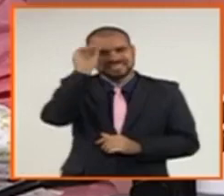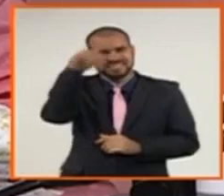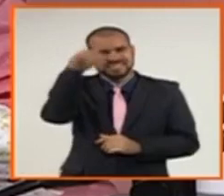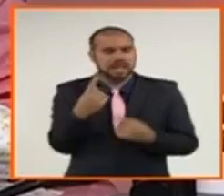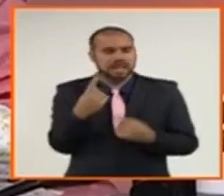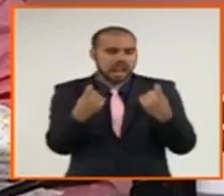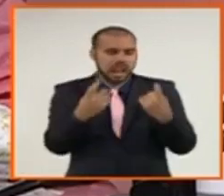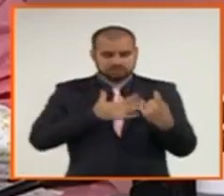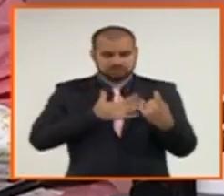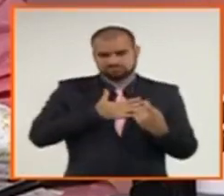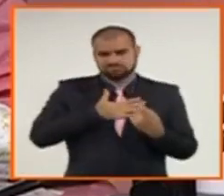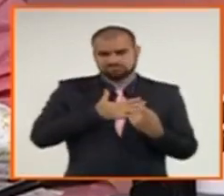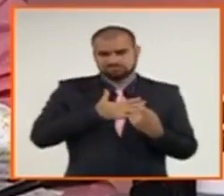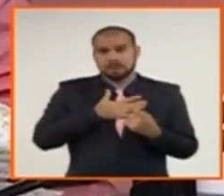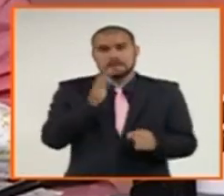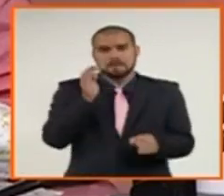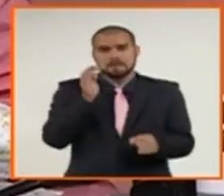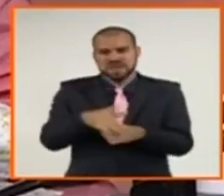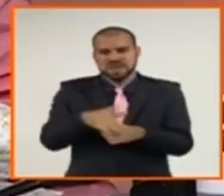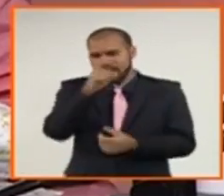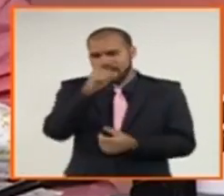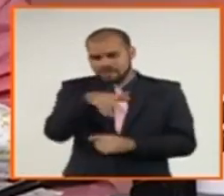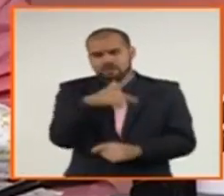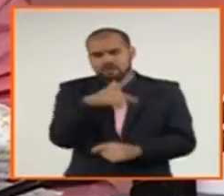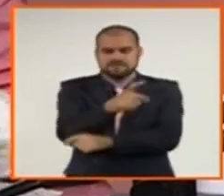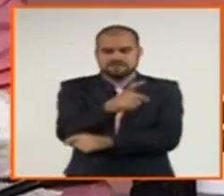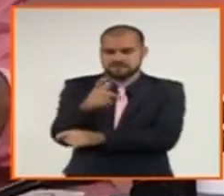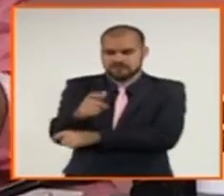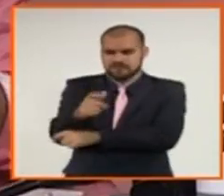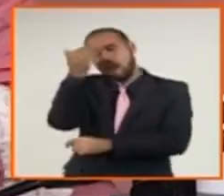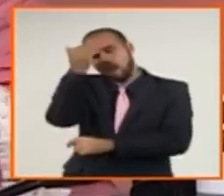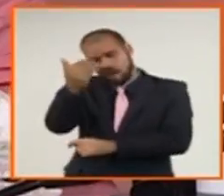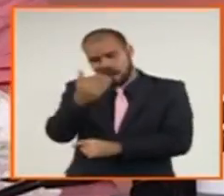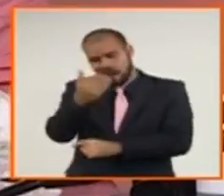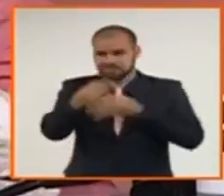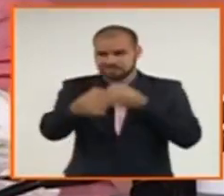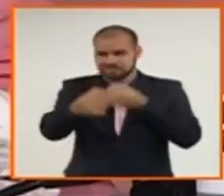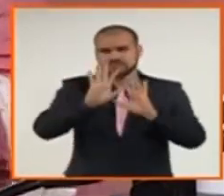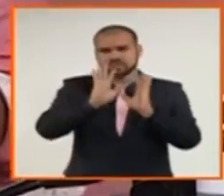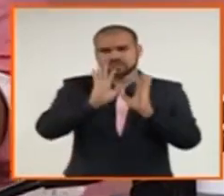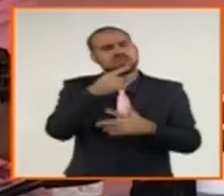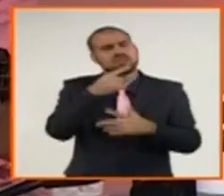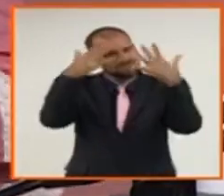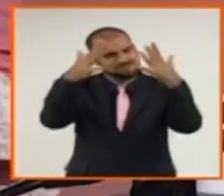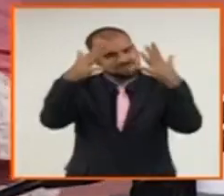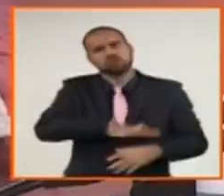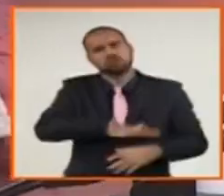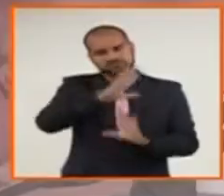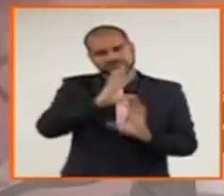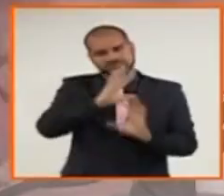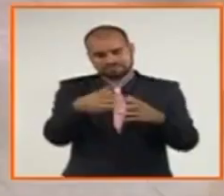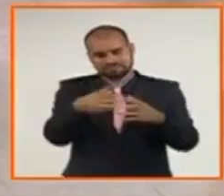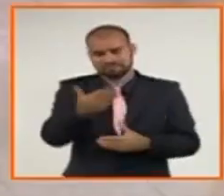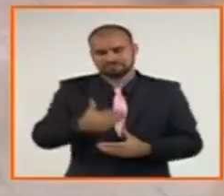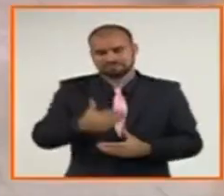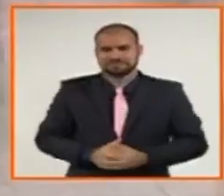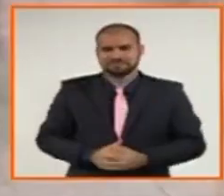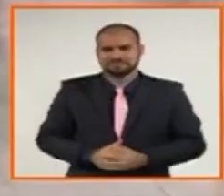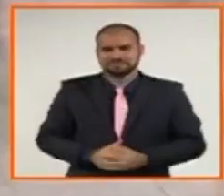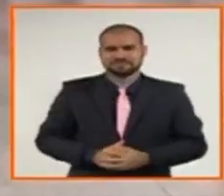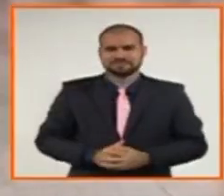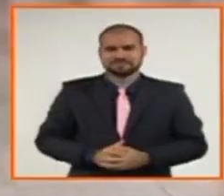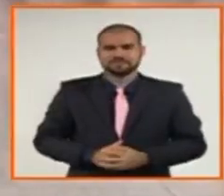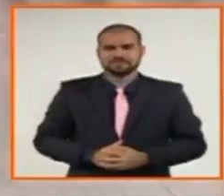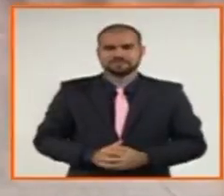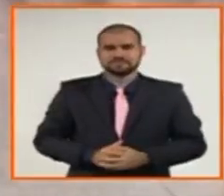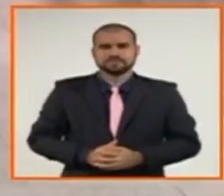a partir de la vacunación pediátrica. Gracias, doctora. Traslade de verdad la felicitación al CIGB. En